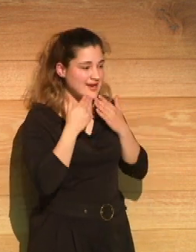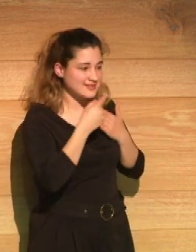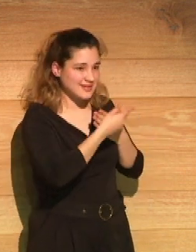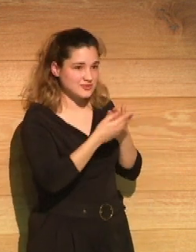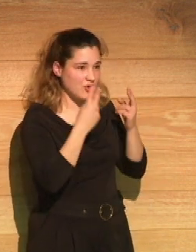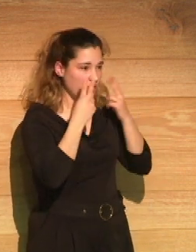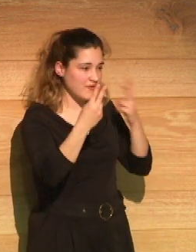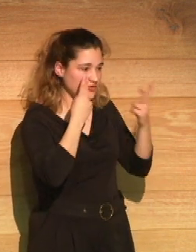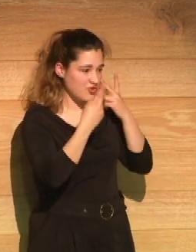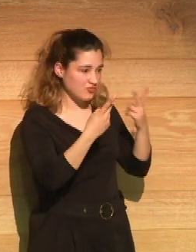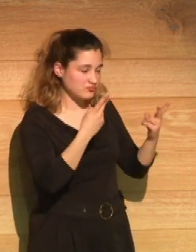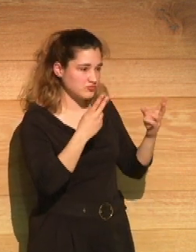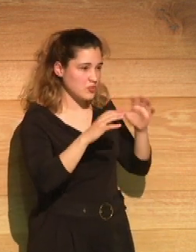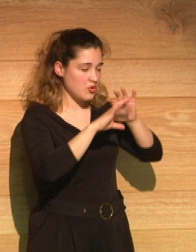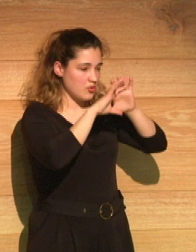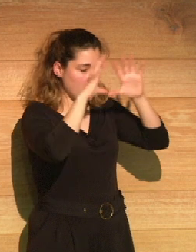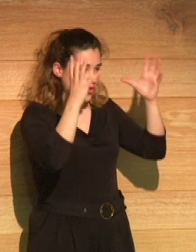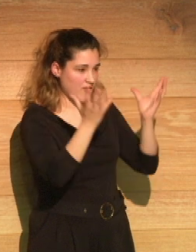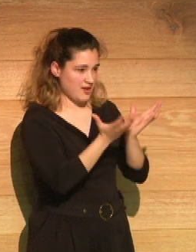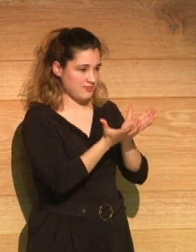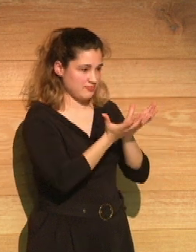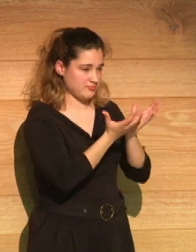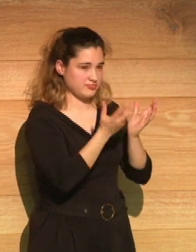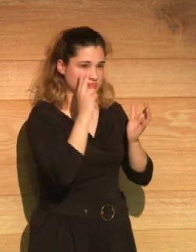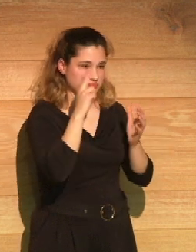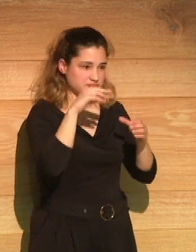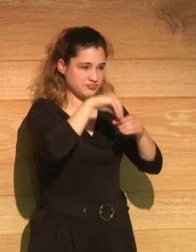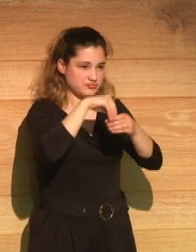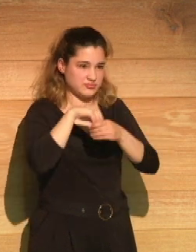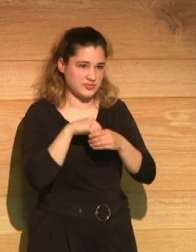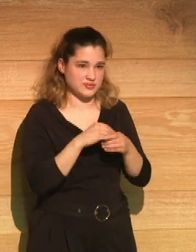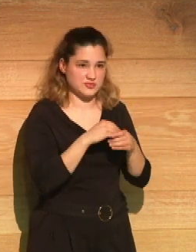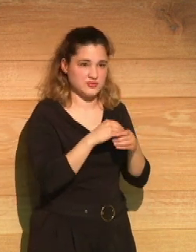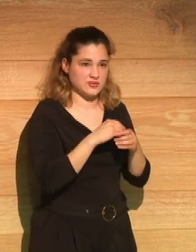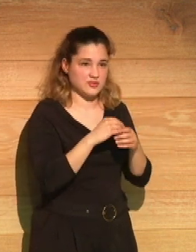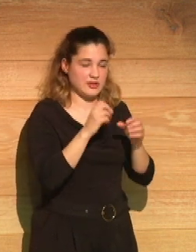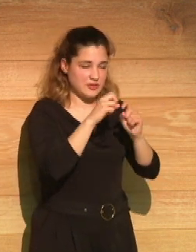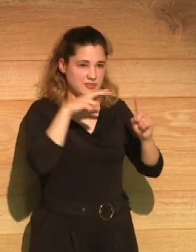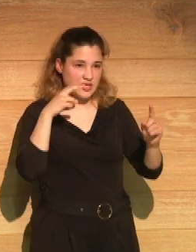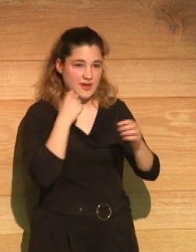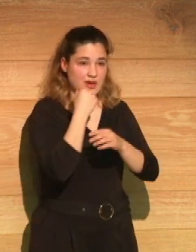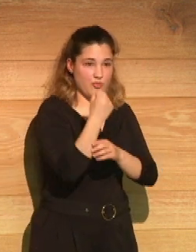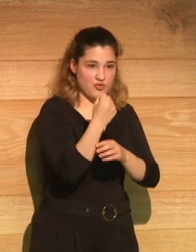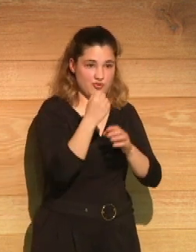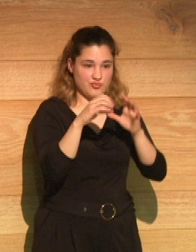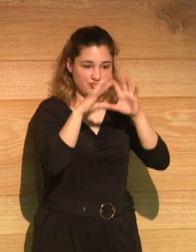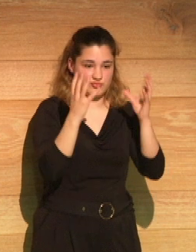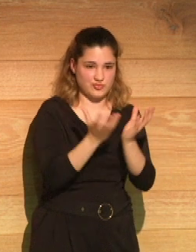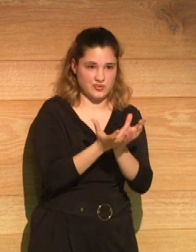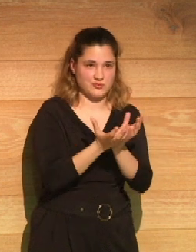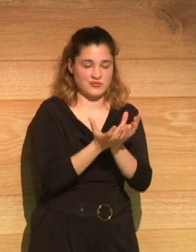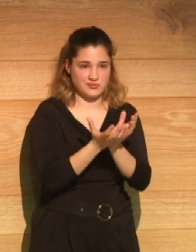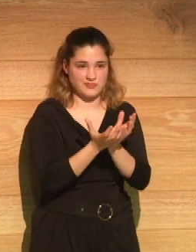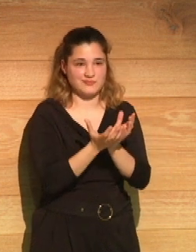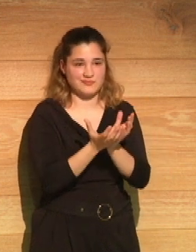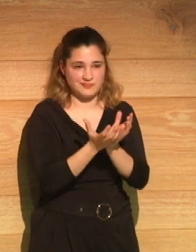los contenidos, una visión global de esta perspectiva de apoyo institucional. Y este rol ha sido